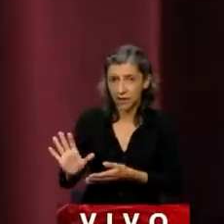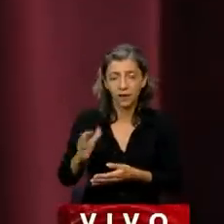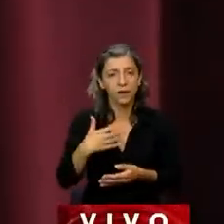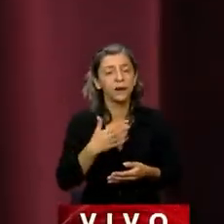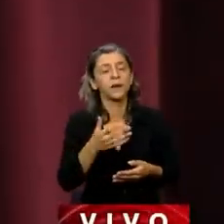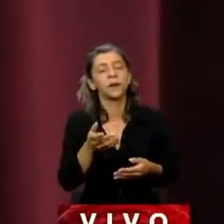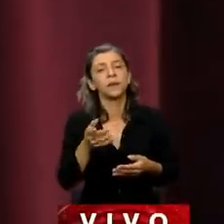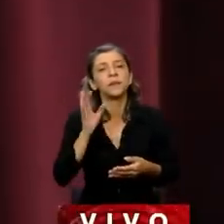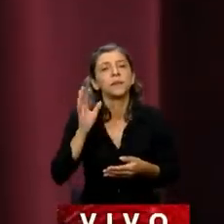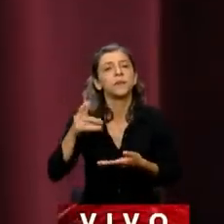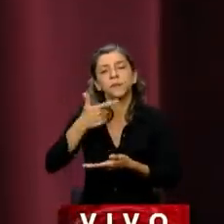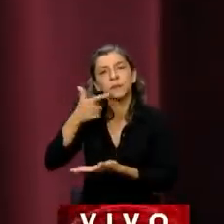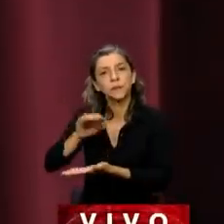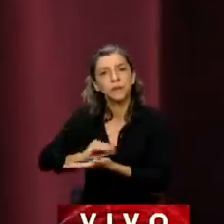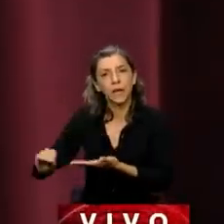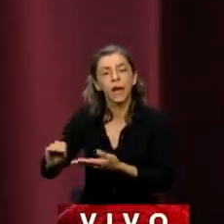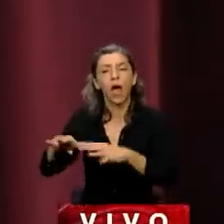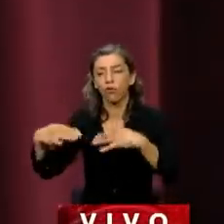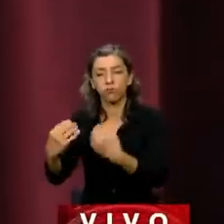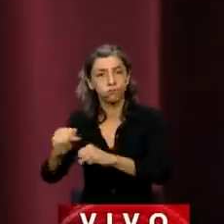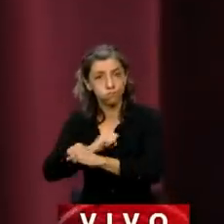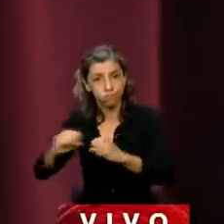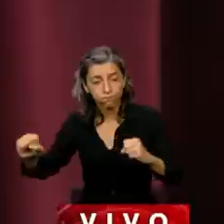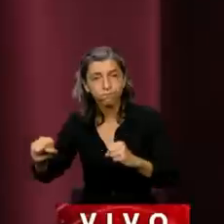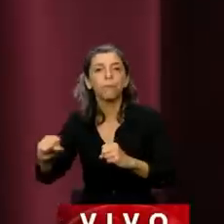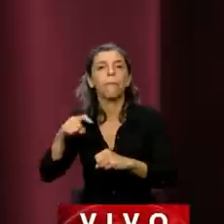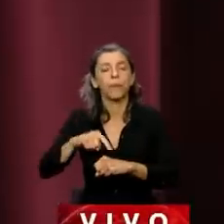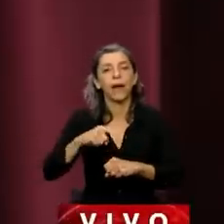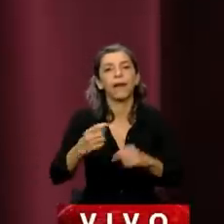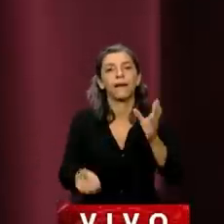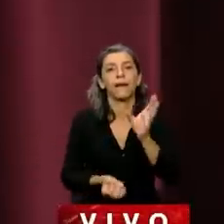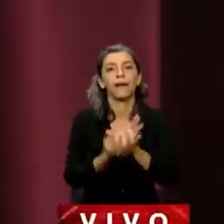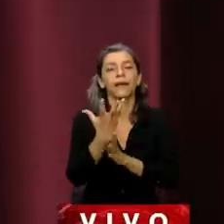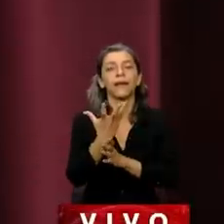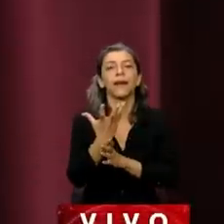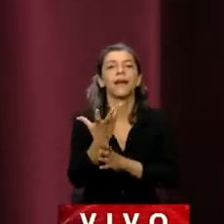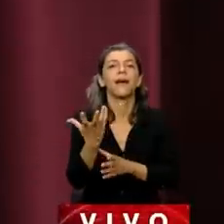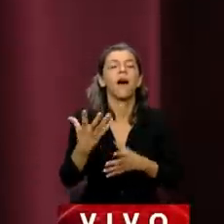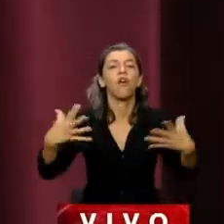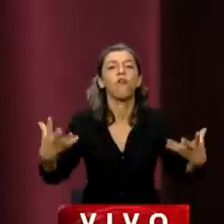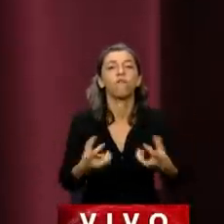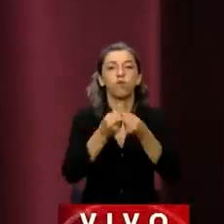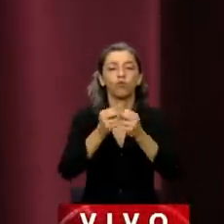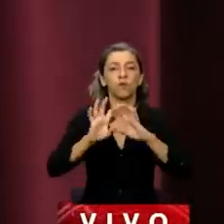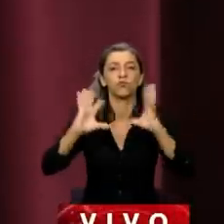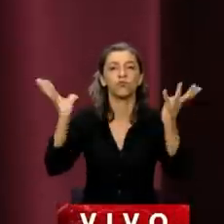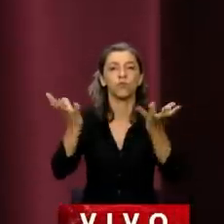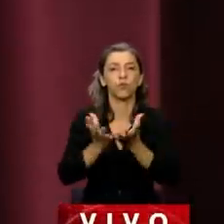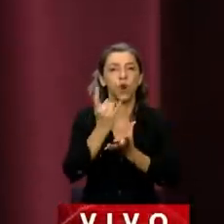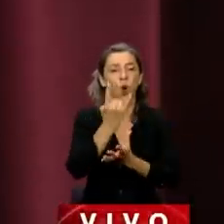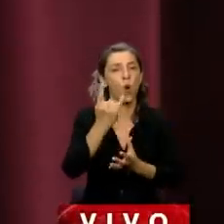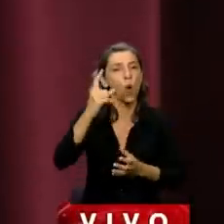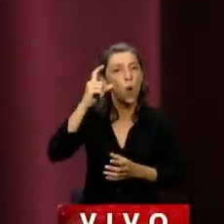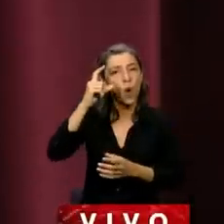en revisión del Honorable Senado, por el que se aprueba el acuerdo que crea la Fundación Internacional de la